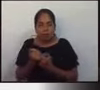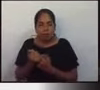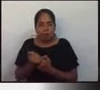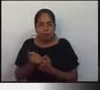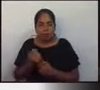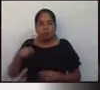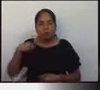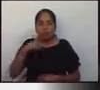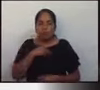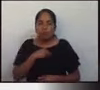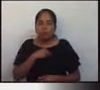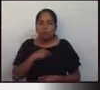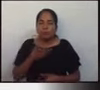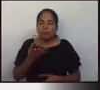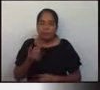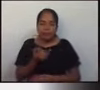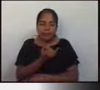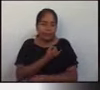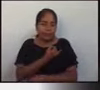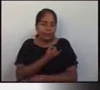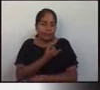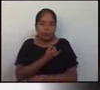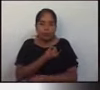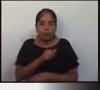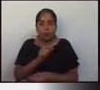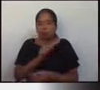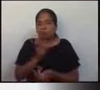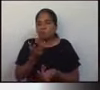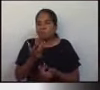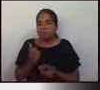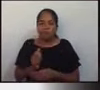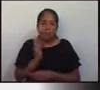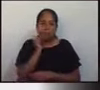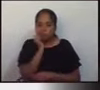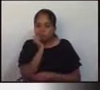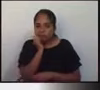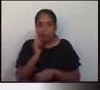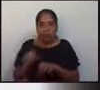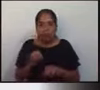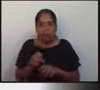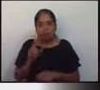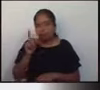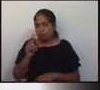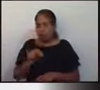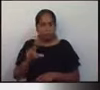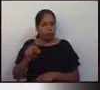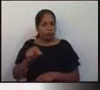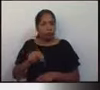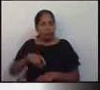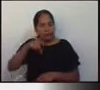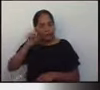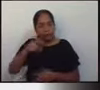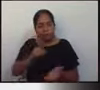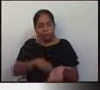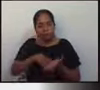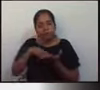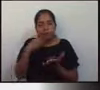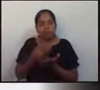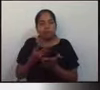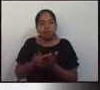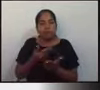Nosotros como entidad municipal no nos podemos quedar cruzados, con los brazos cruzados. Tenemos que exigir, tenemos que